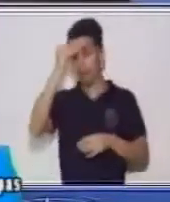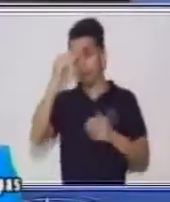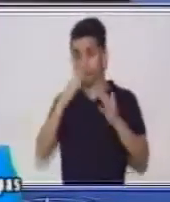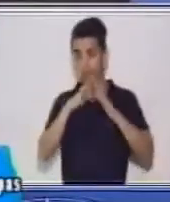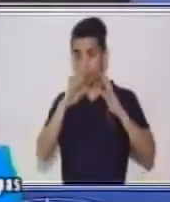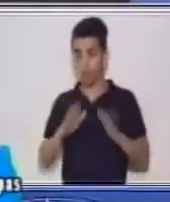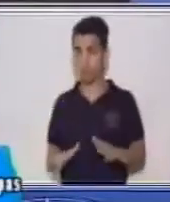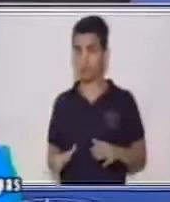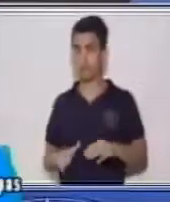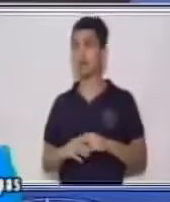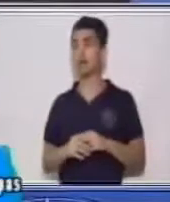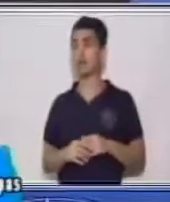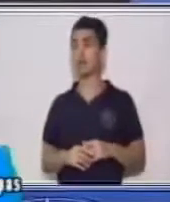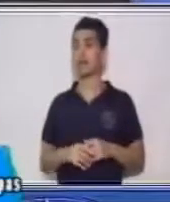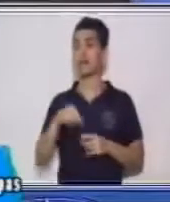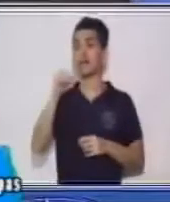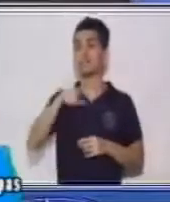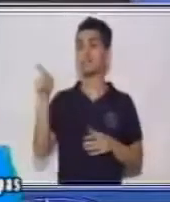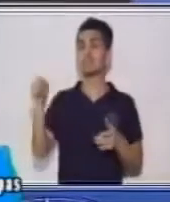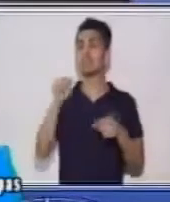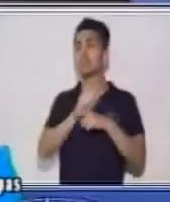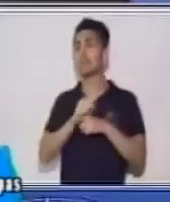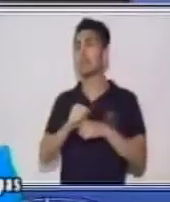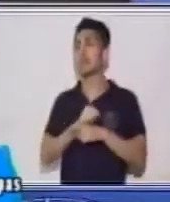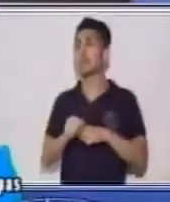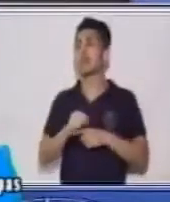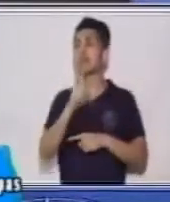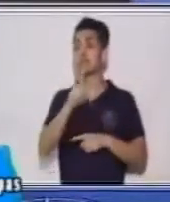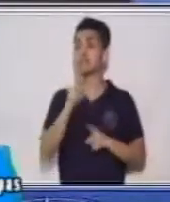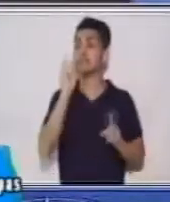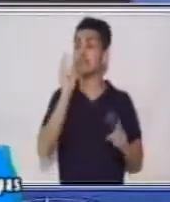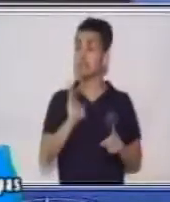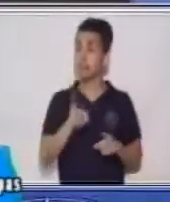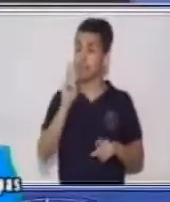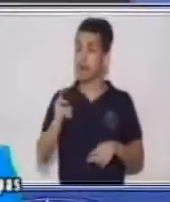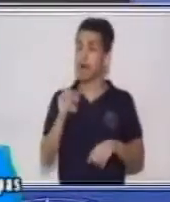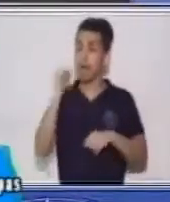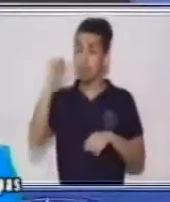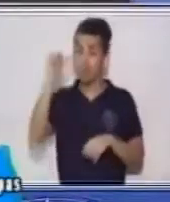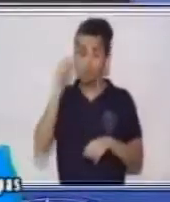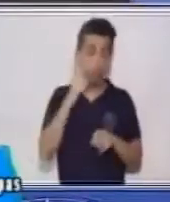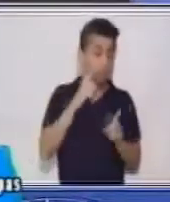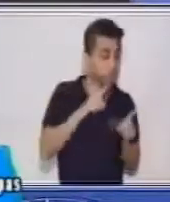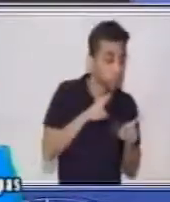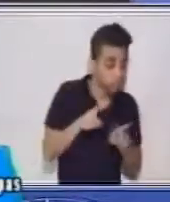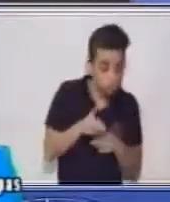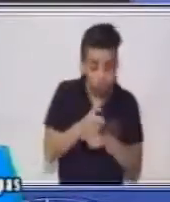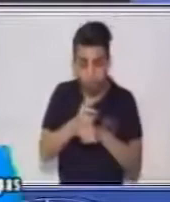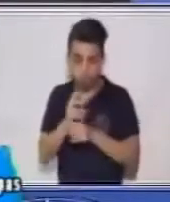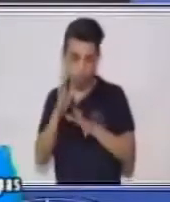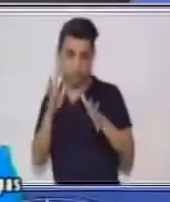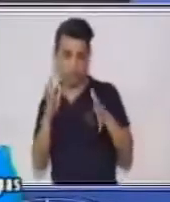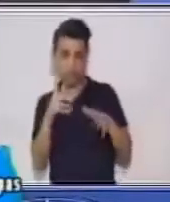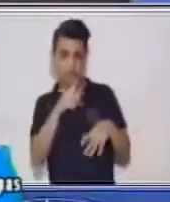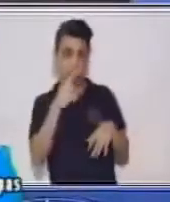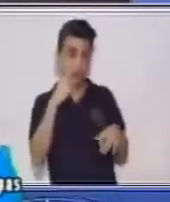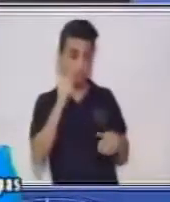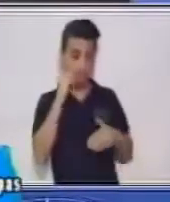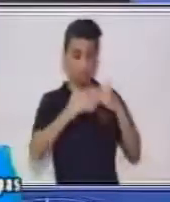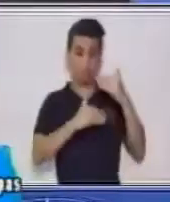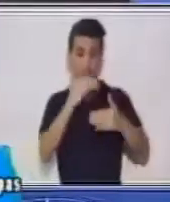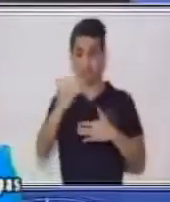Casa. Además, estos ejercicios los tienen que supervisar un adulto para que revise cómo ha ido tu